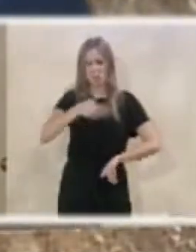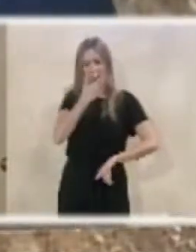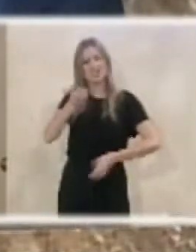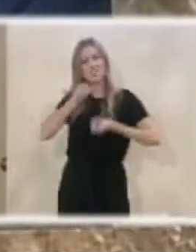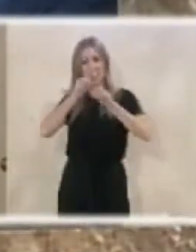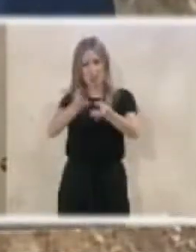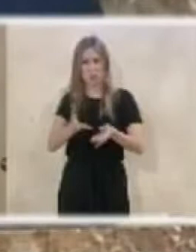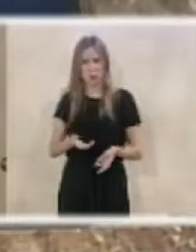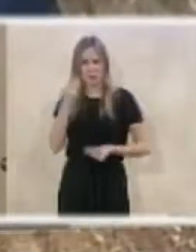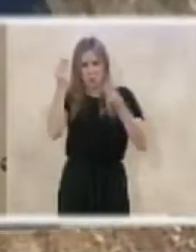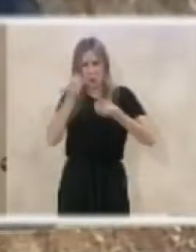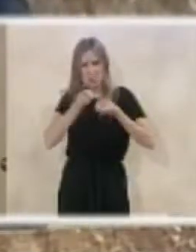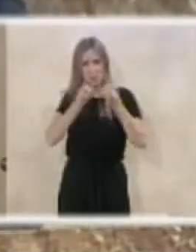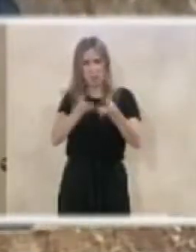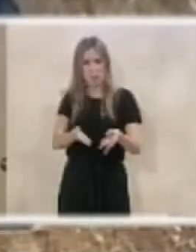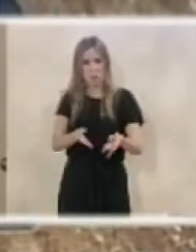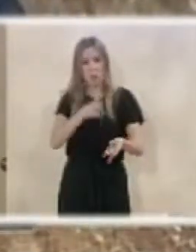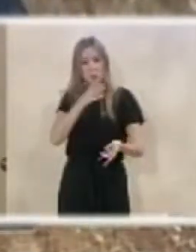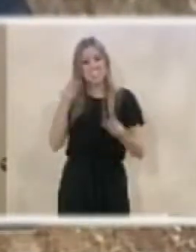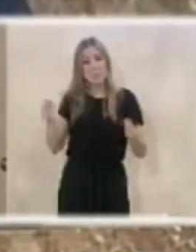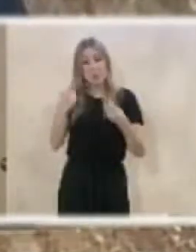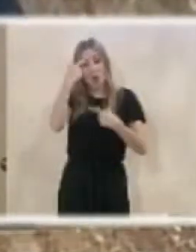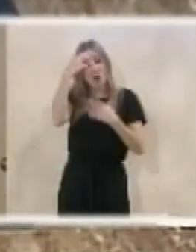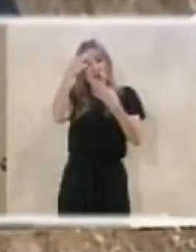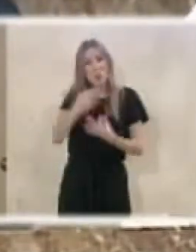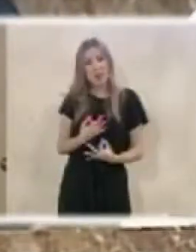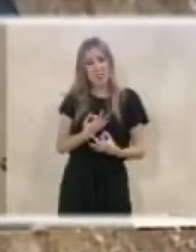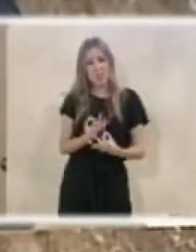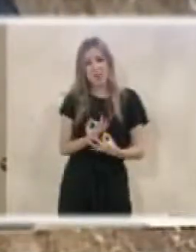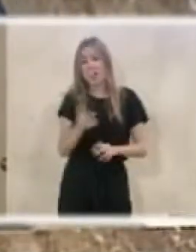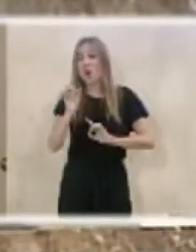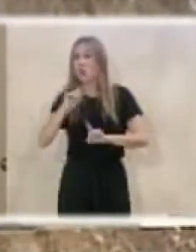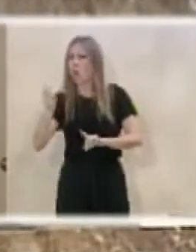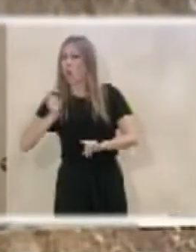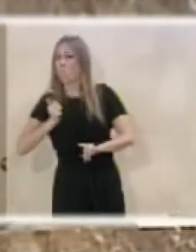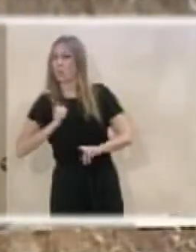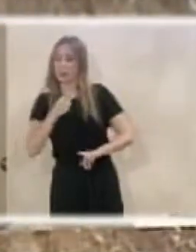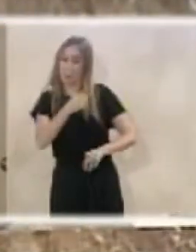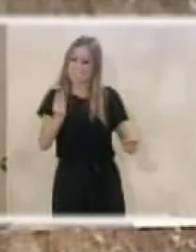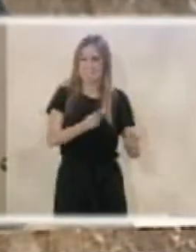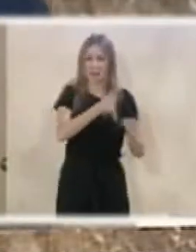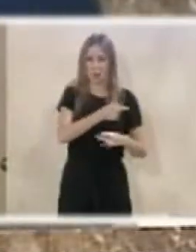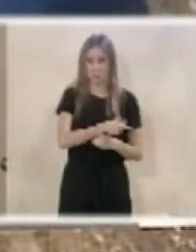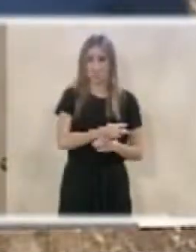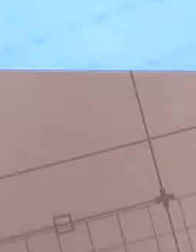decir. Y no digamos, porque es mejor ser coherente en política que no oportunista en política. Y eso a nosotros nunca nos lo